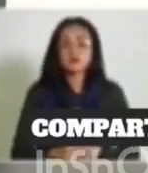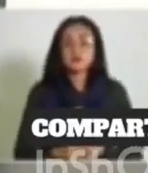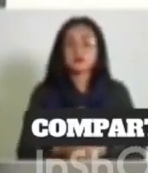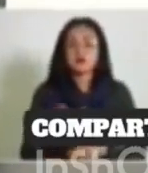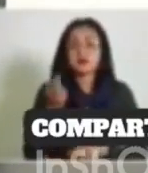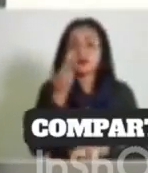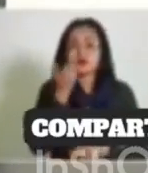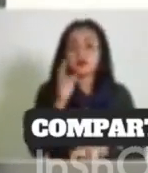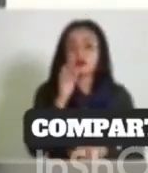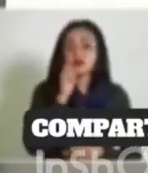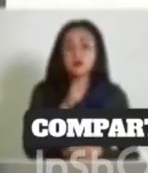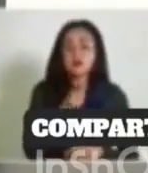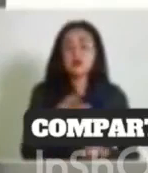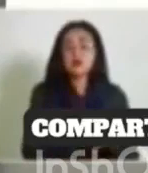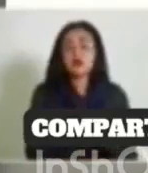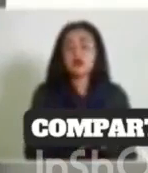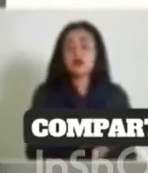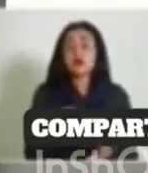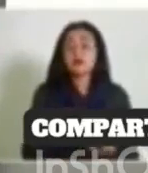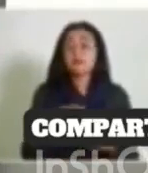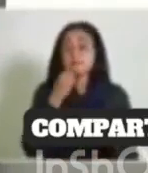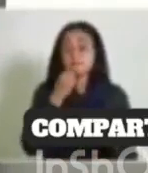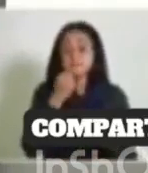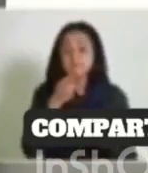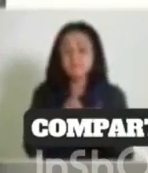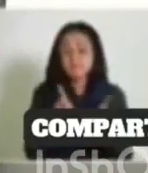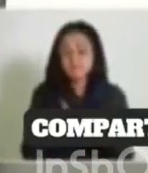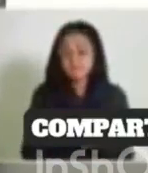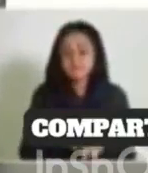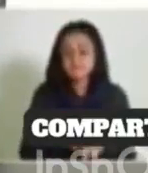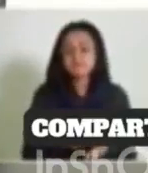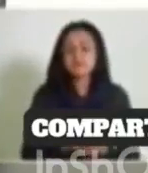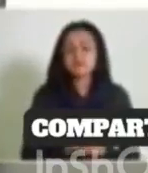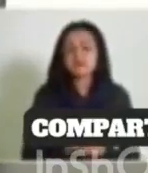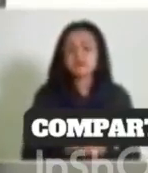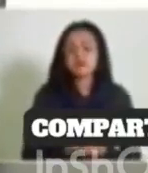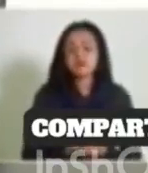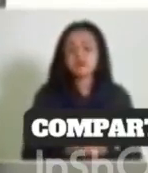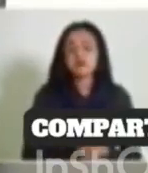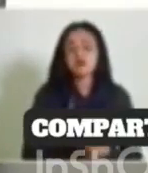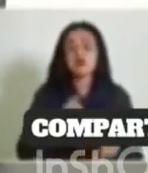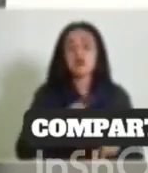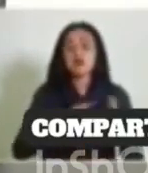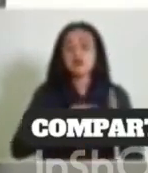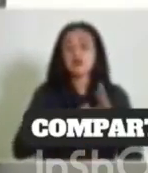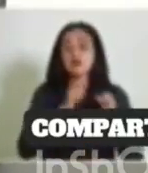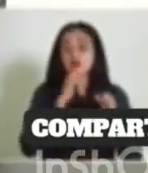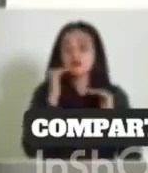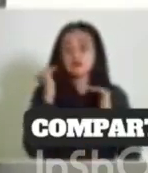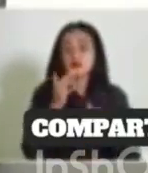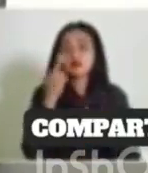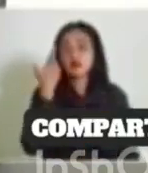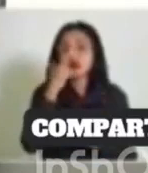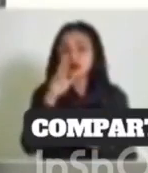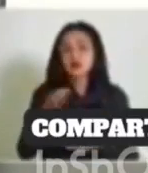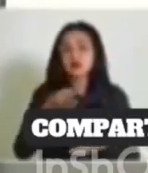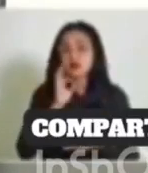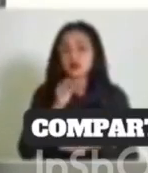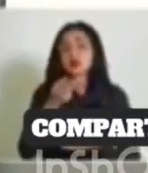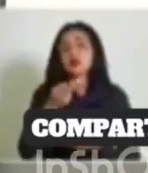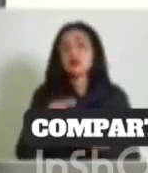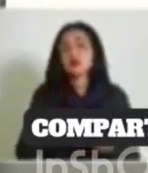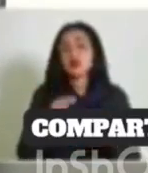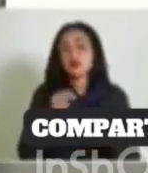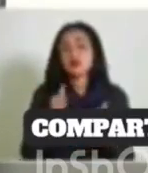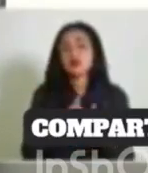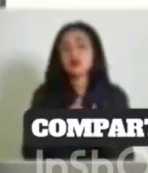Los restaurantes y servicios de comida en el interior de las plazas comerciales se regirán con los horarios establecidos para restaurantes, cafeterías y negocios con